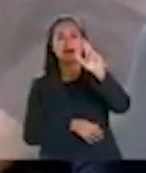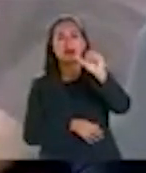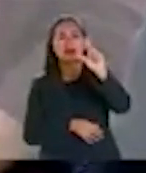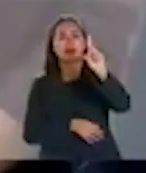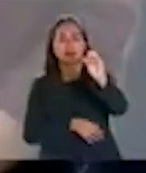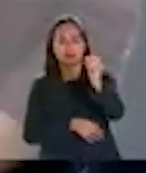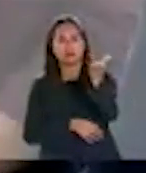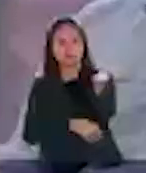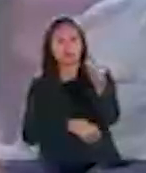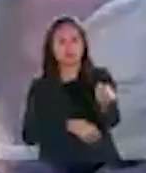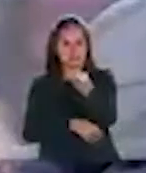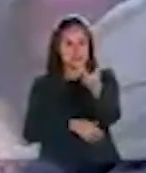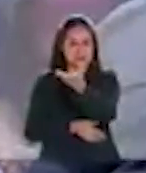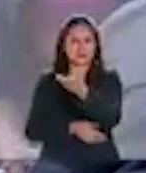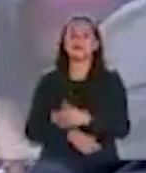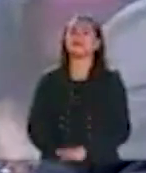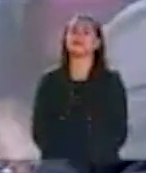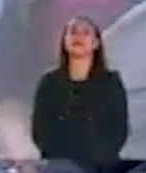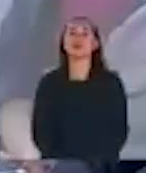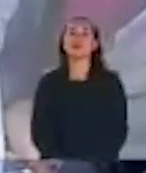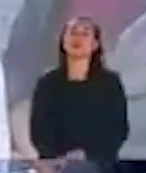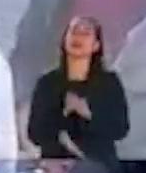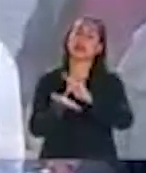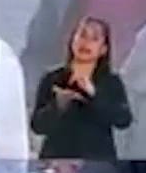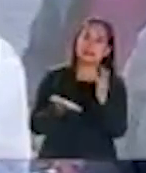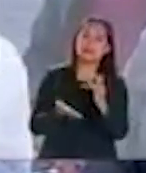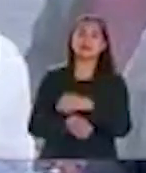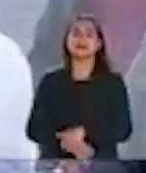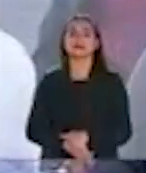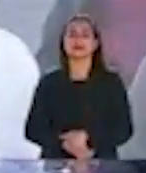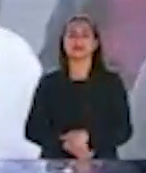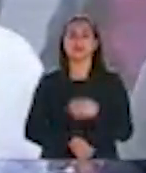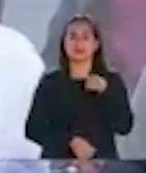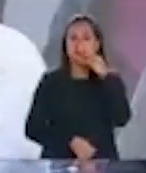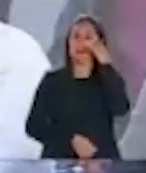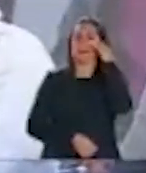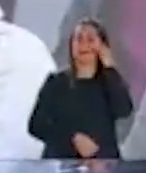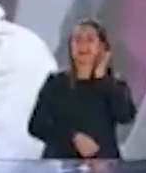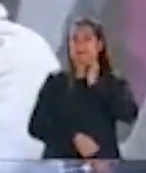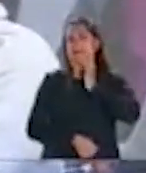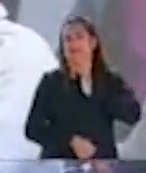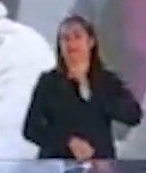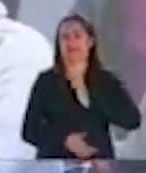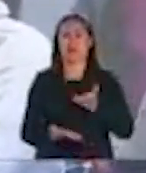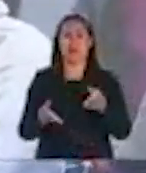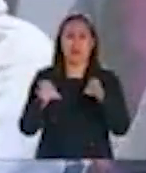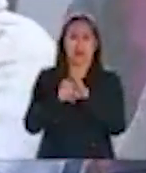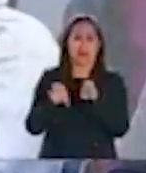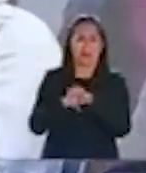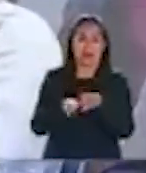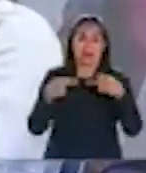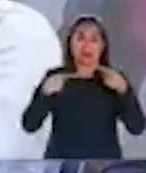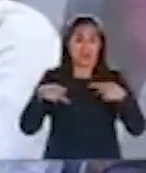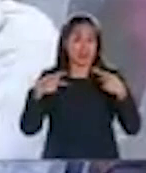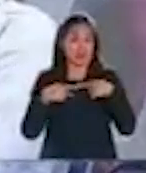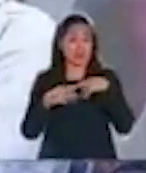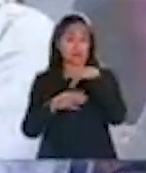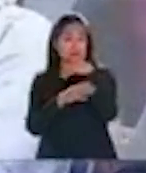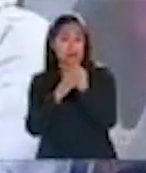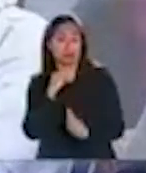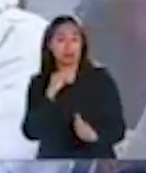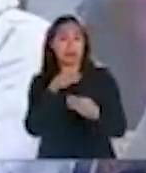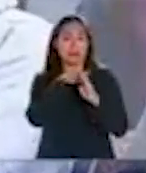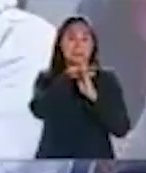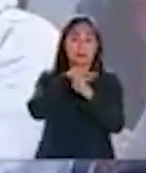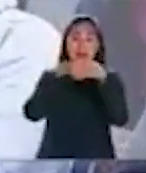pregunta gracias es indignante en la manera en que los migrantes que cruzan por méxico son tratados remontando